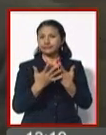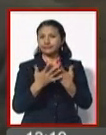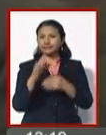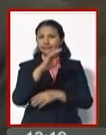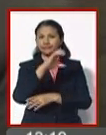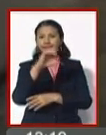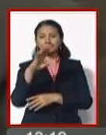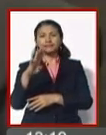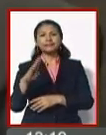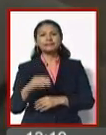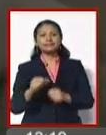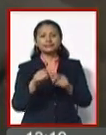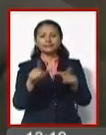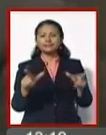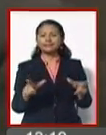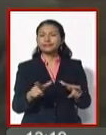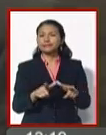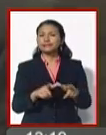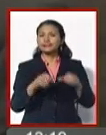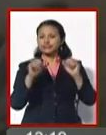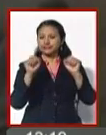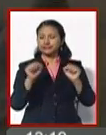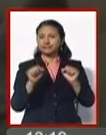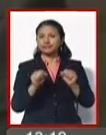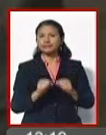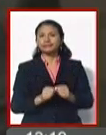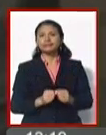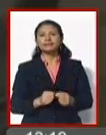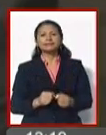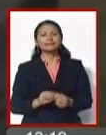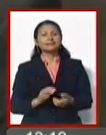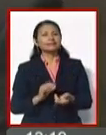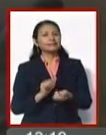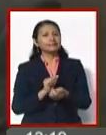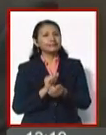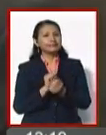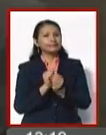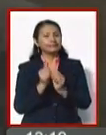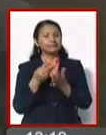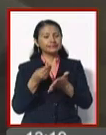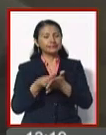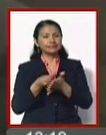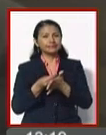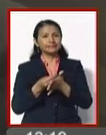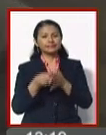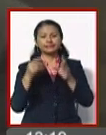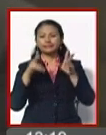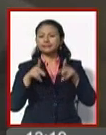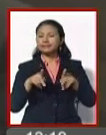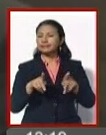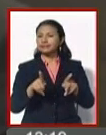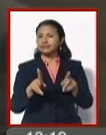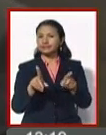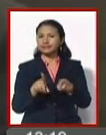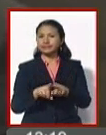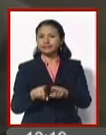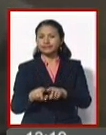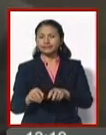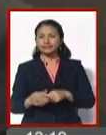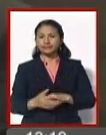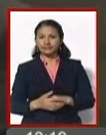penitenciarios en Cochabamba podrían ser monetizados, y esa monetización permitiría